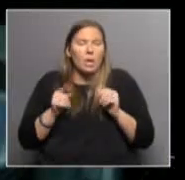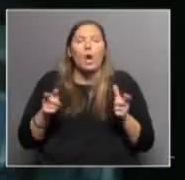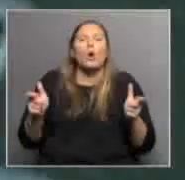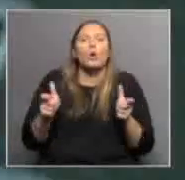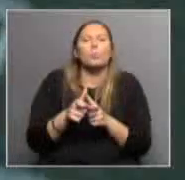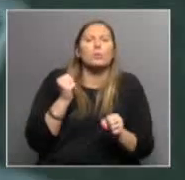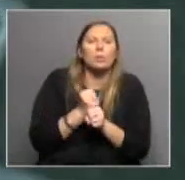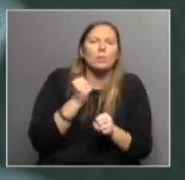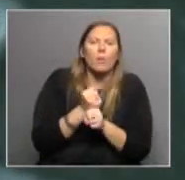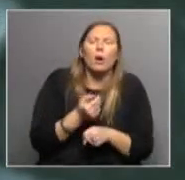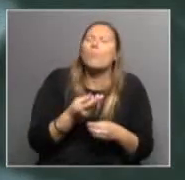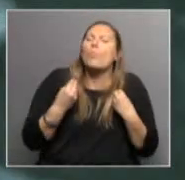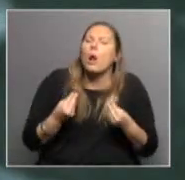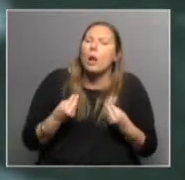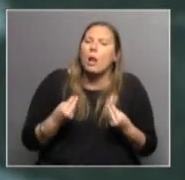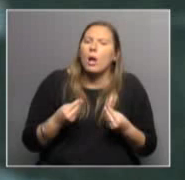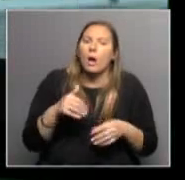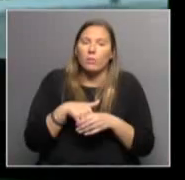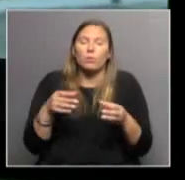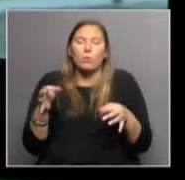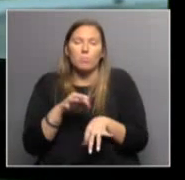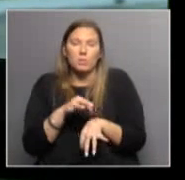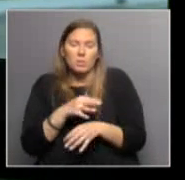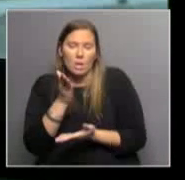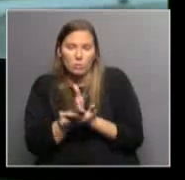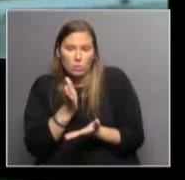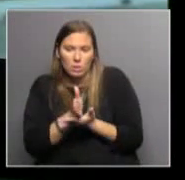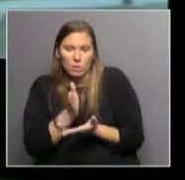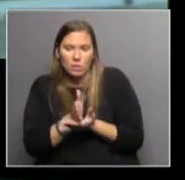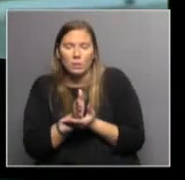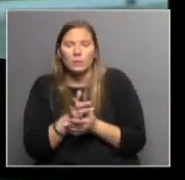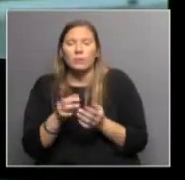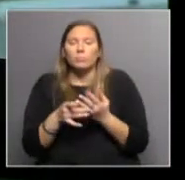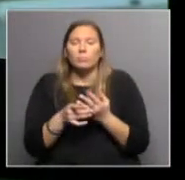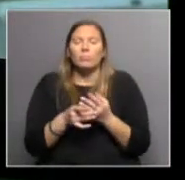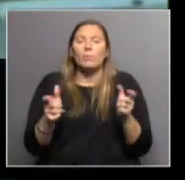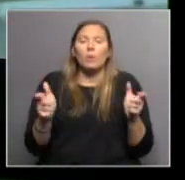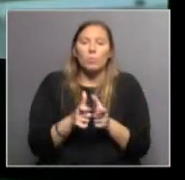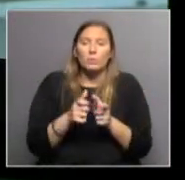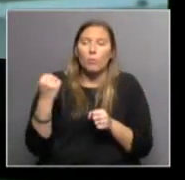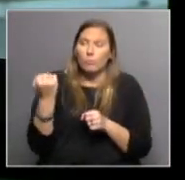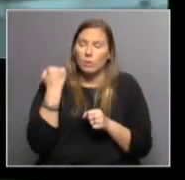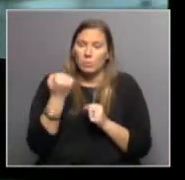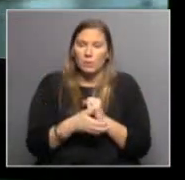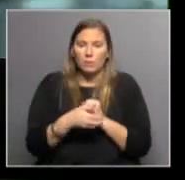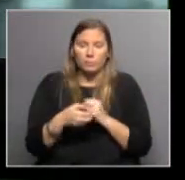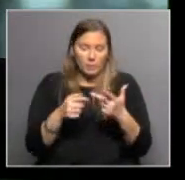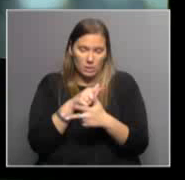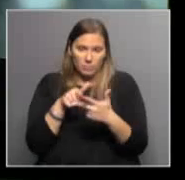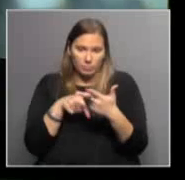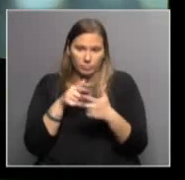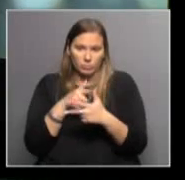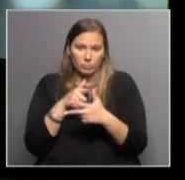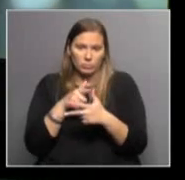comisiones que trabajan dentro de Medicina Solidaria? Bueno, en realidad las comisiones fundamentales son tres, que